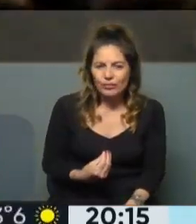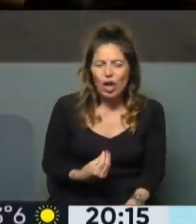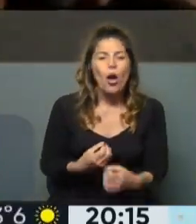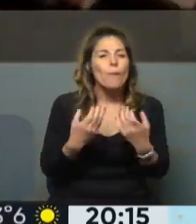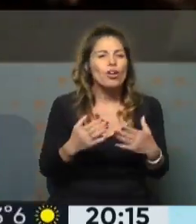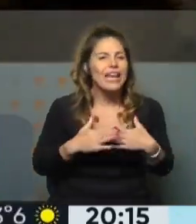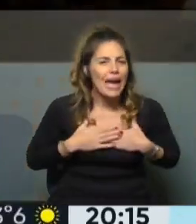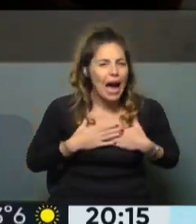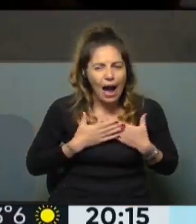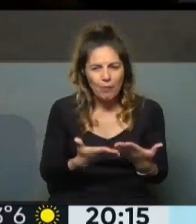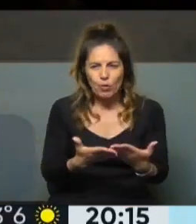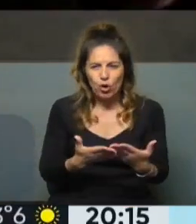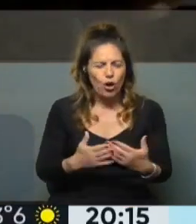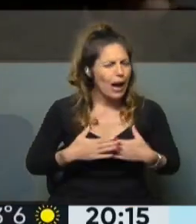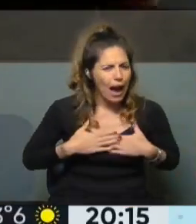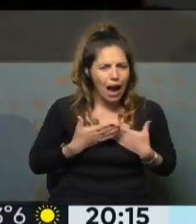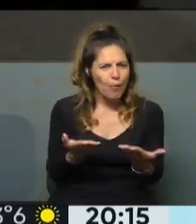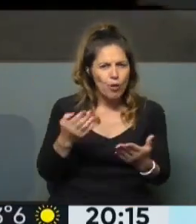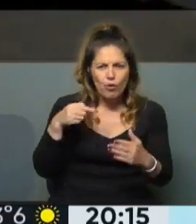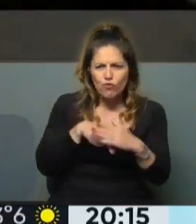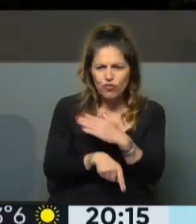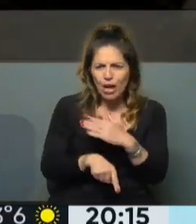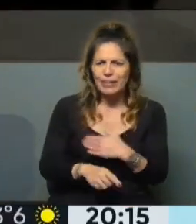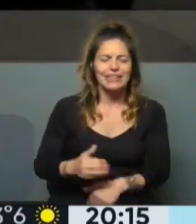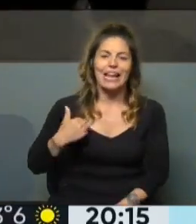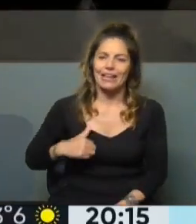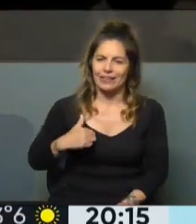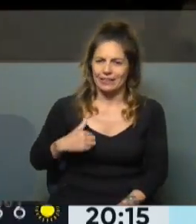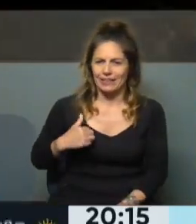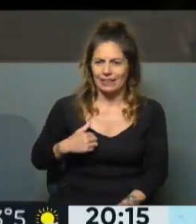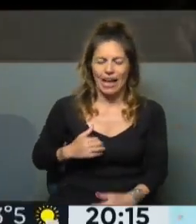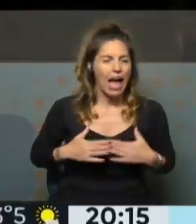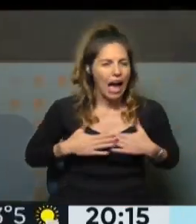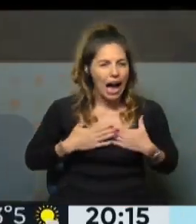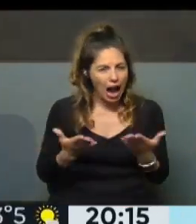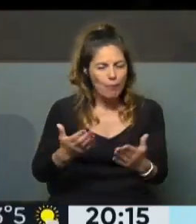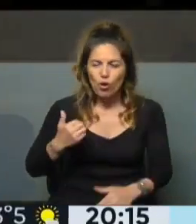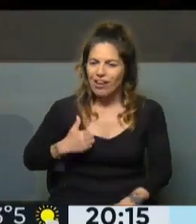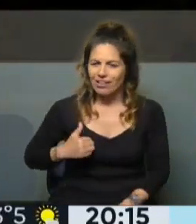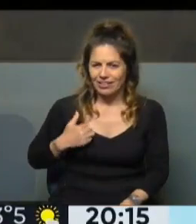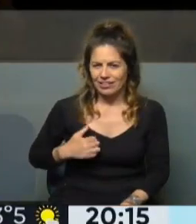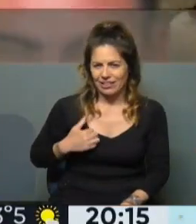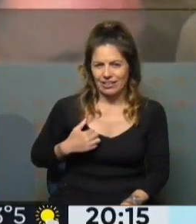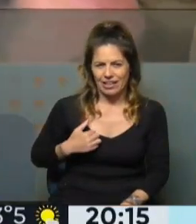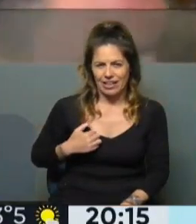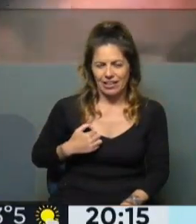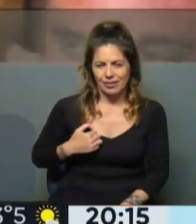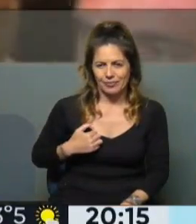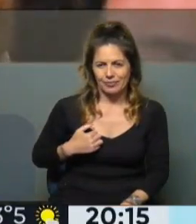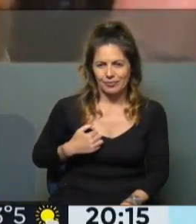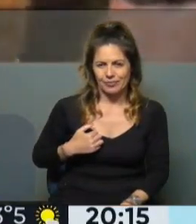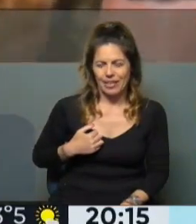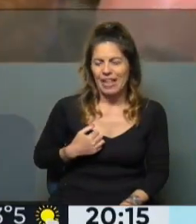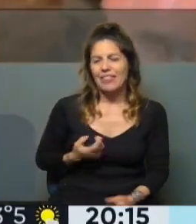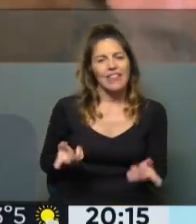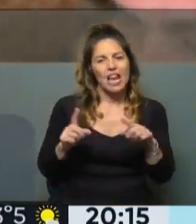porque amo profundamente a la Argentina amo a la Argentina casi de